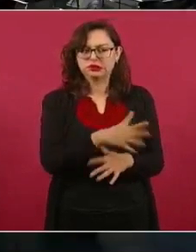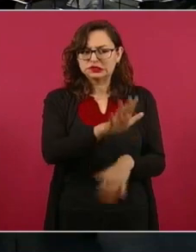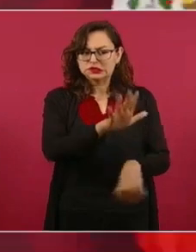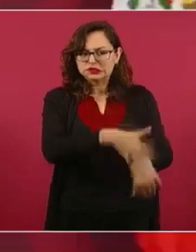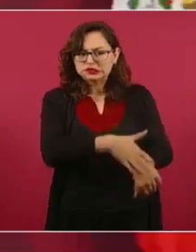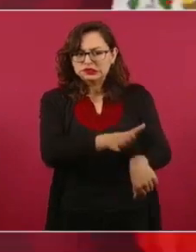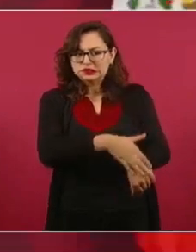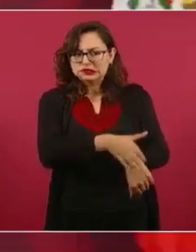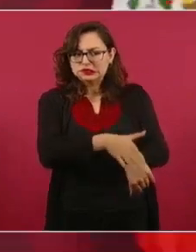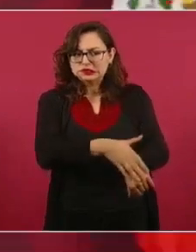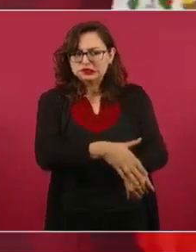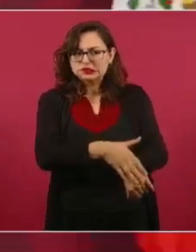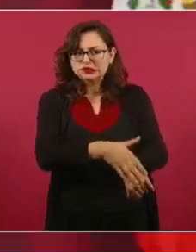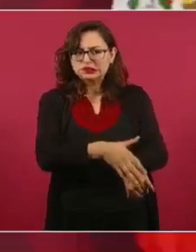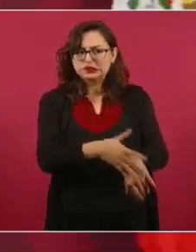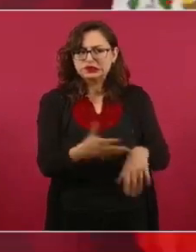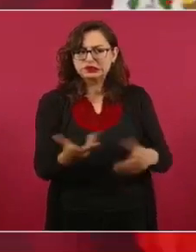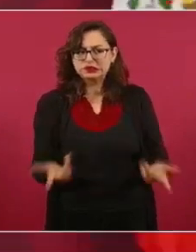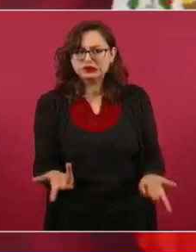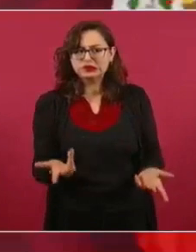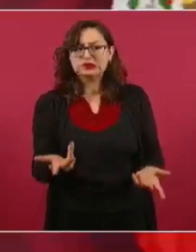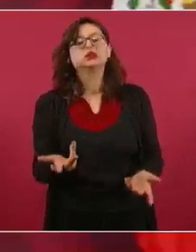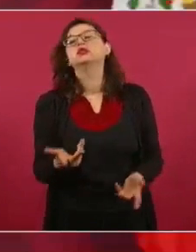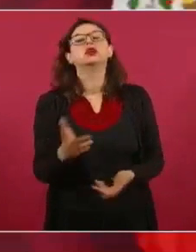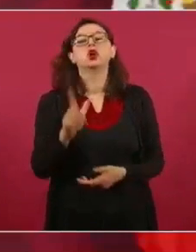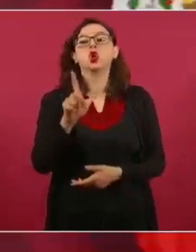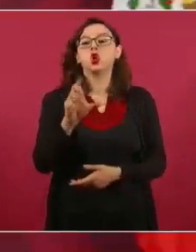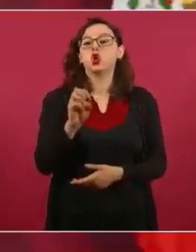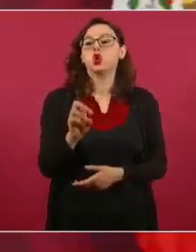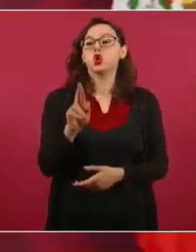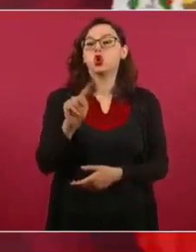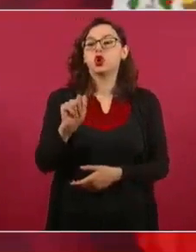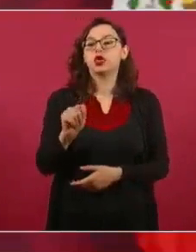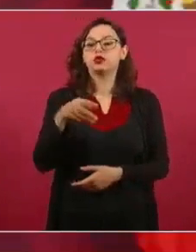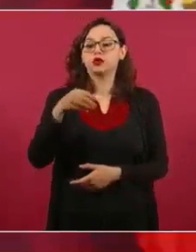Loret de Mola, todos somos Loret ahora.